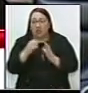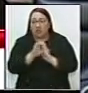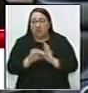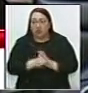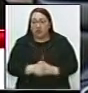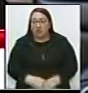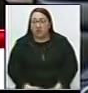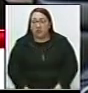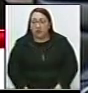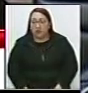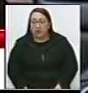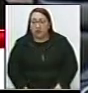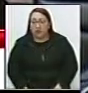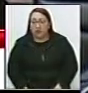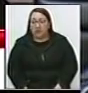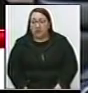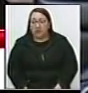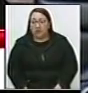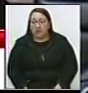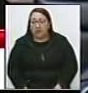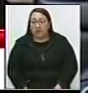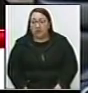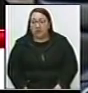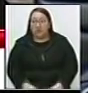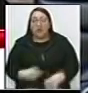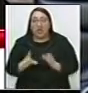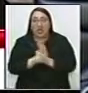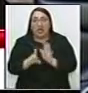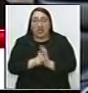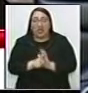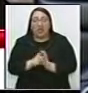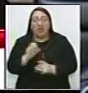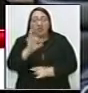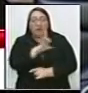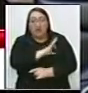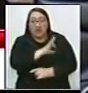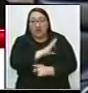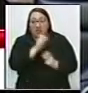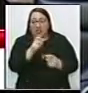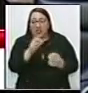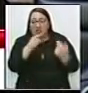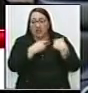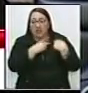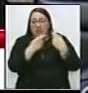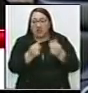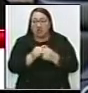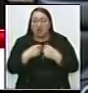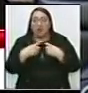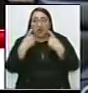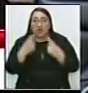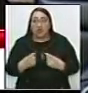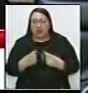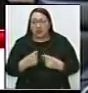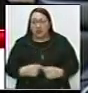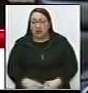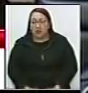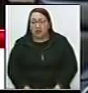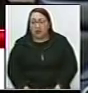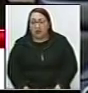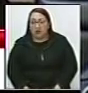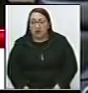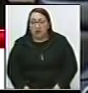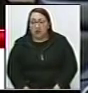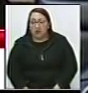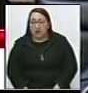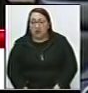Constitución Política del Estado. Legislar, fiscalizar, representar con dignidad, porque no nos